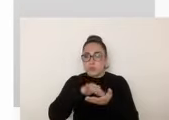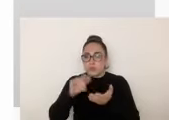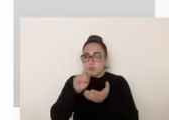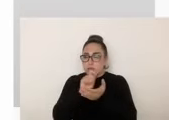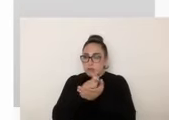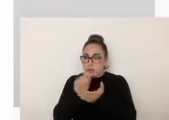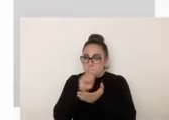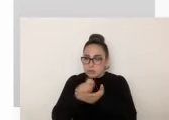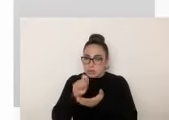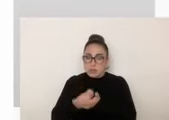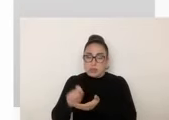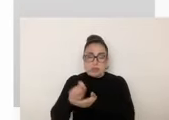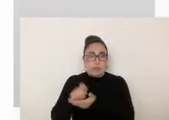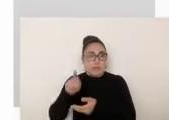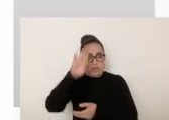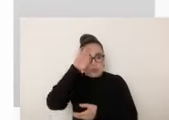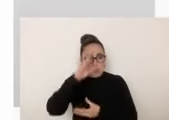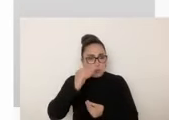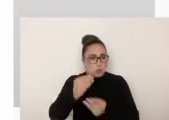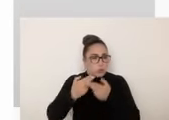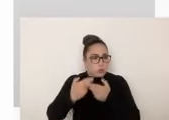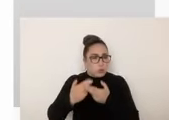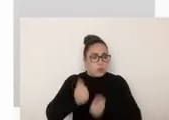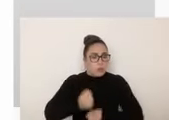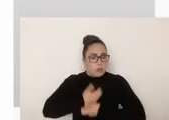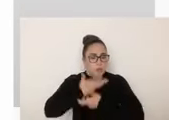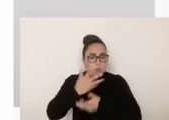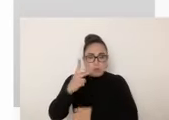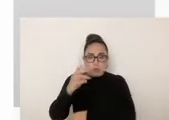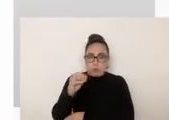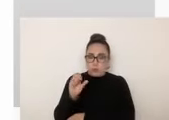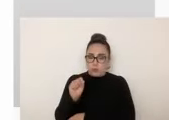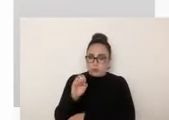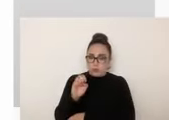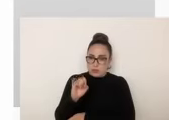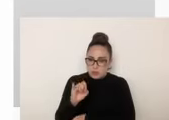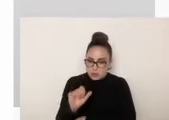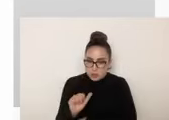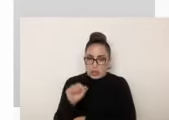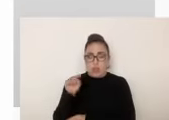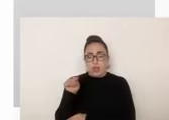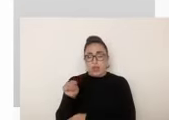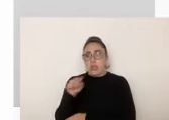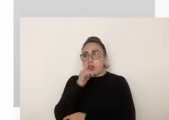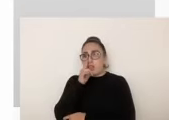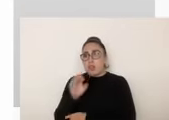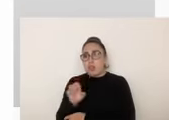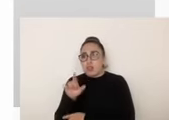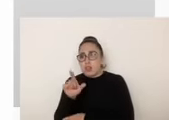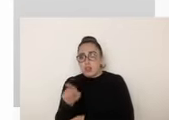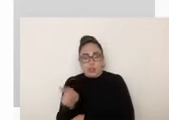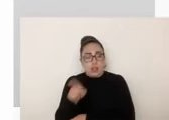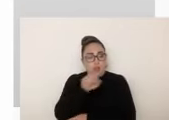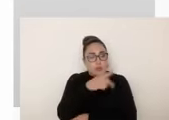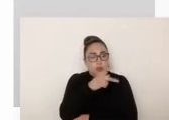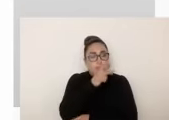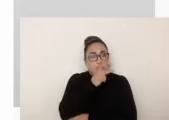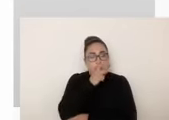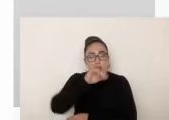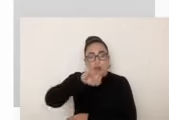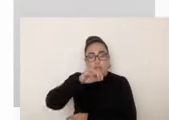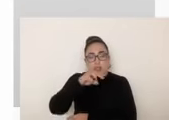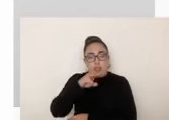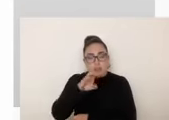de Coleridge, y a partir de ahí, pues, él, que era un producto, era hijo de James Mill, que era un